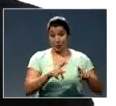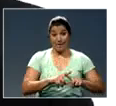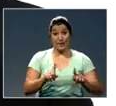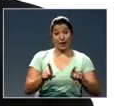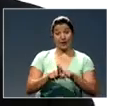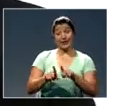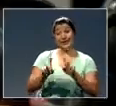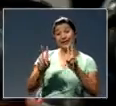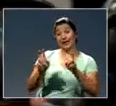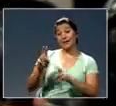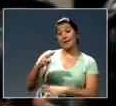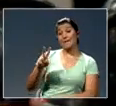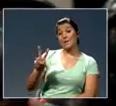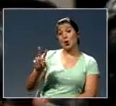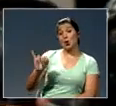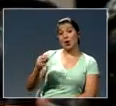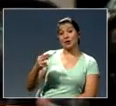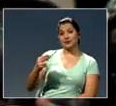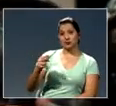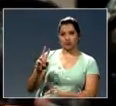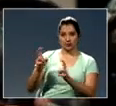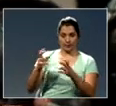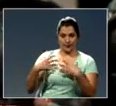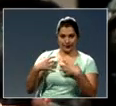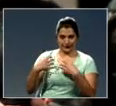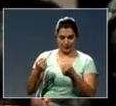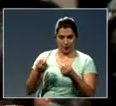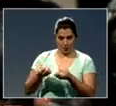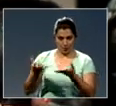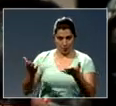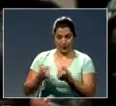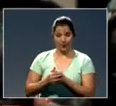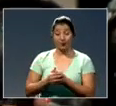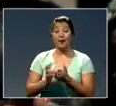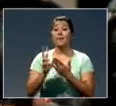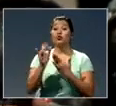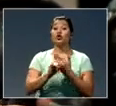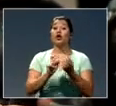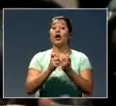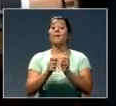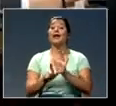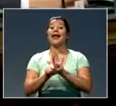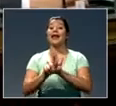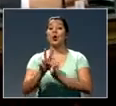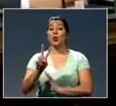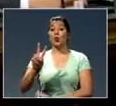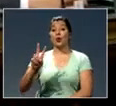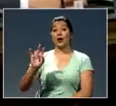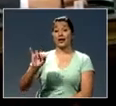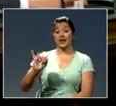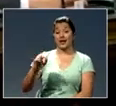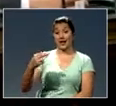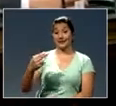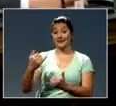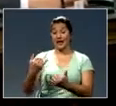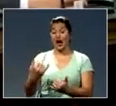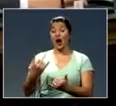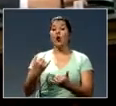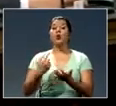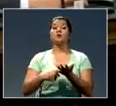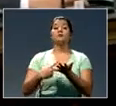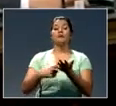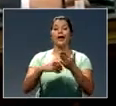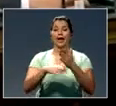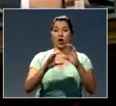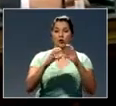salud pública. El proyecto de reforma a la ley del VIH se discute en la Comisión de Derechos Humanos de la Asamblea Legislativa y